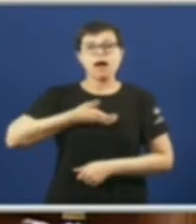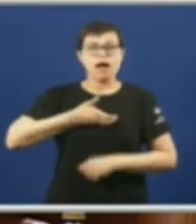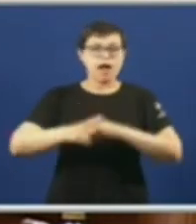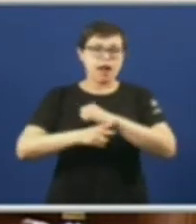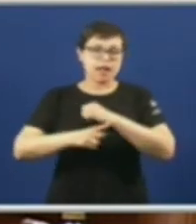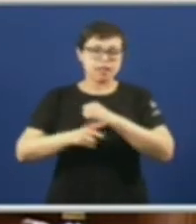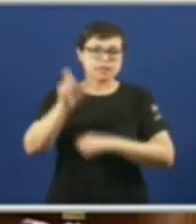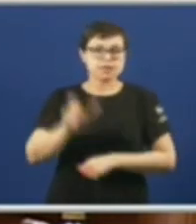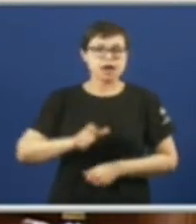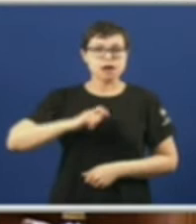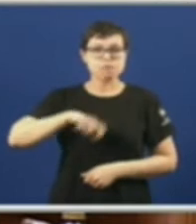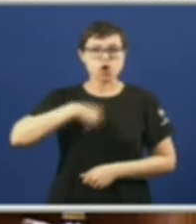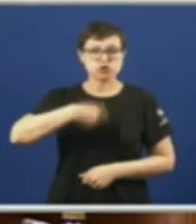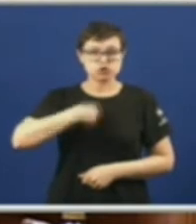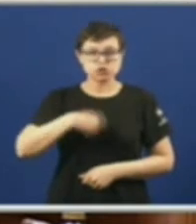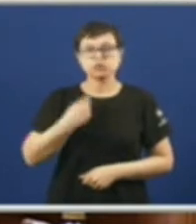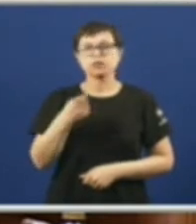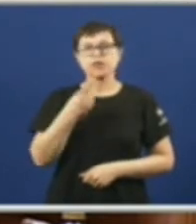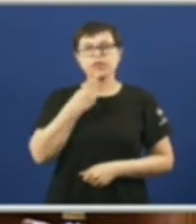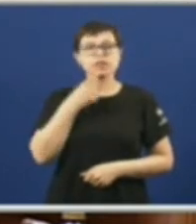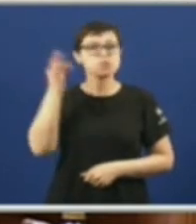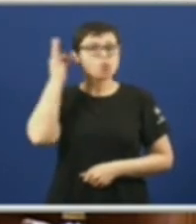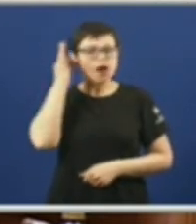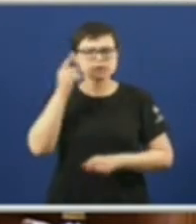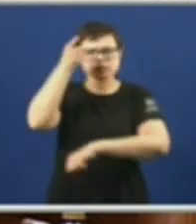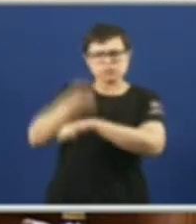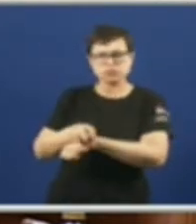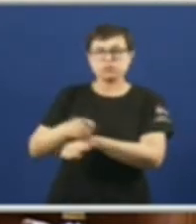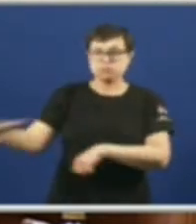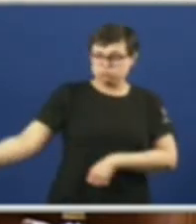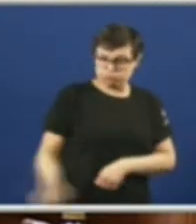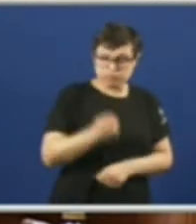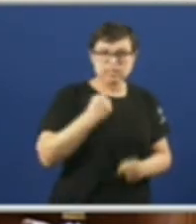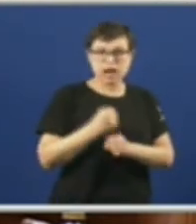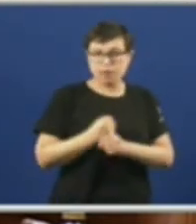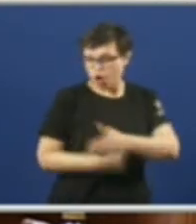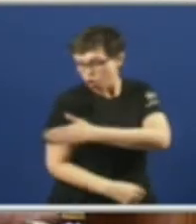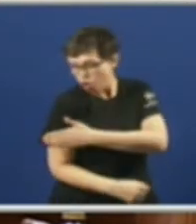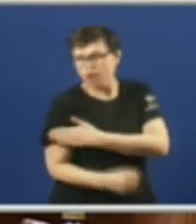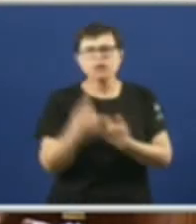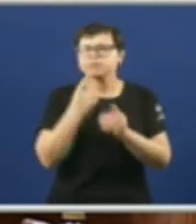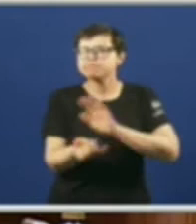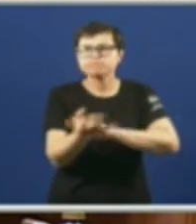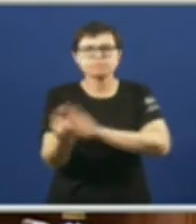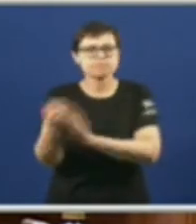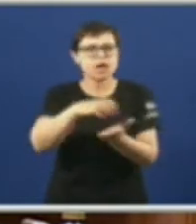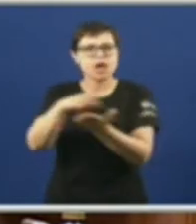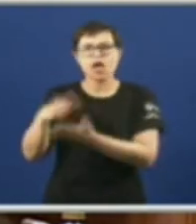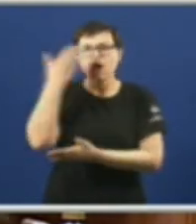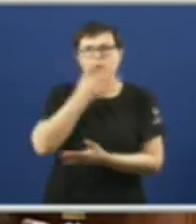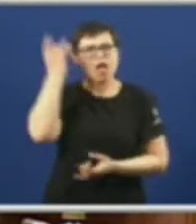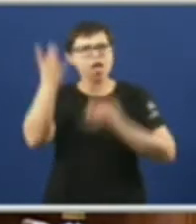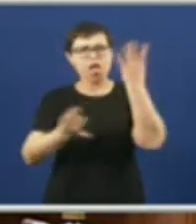a solución á discriminación das mulleres é levar os fillos ao traballo. O que se necesitan son escolas infantís e non ocurrencias